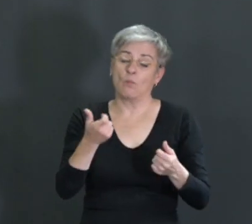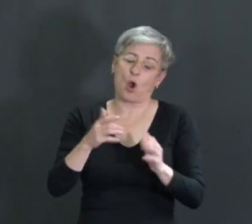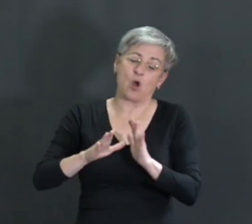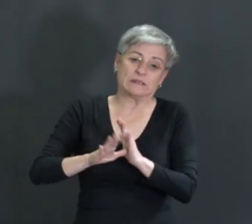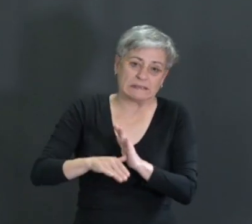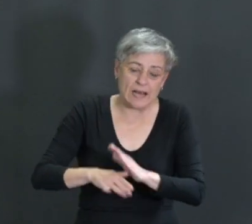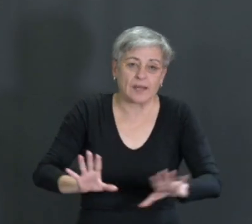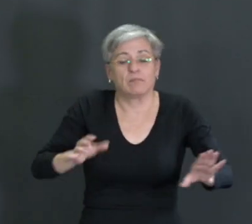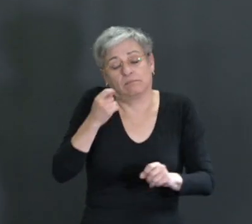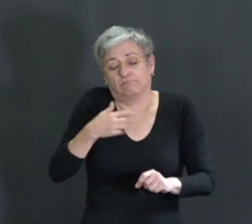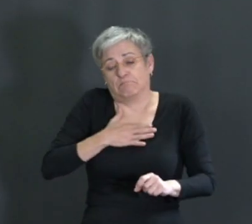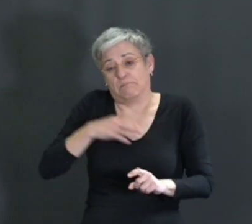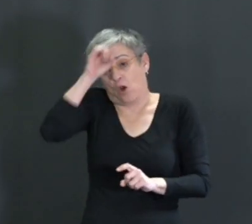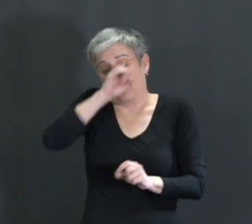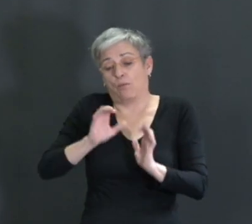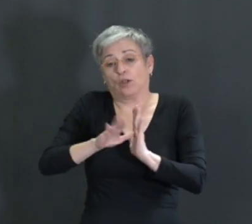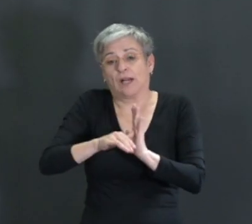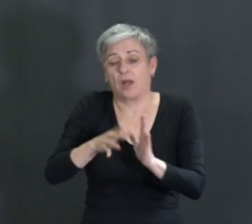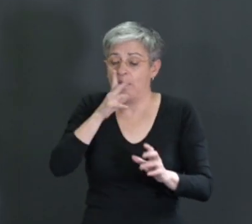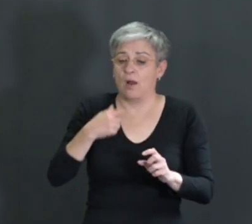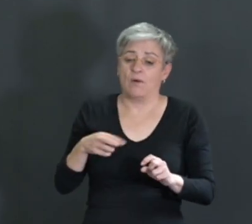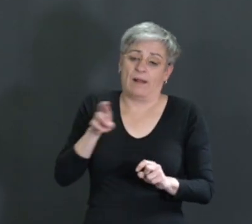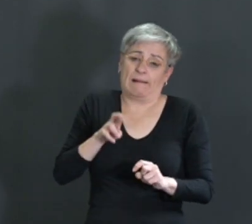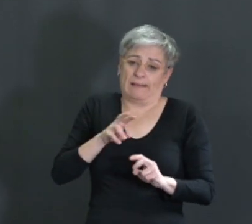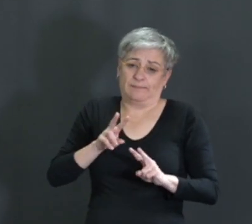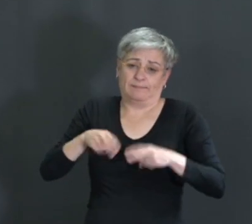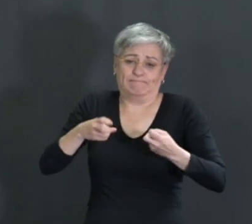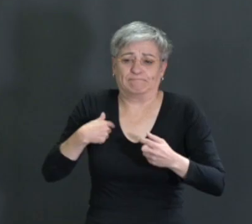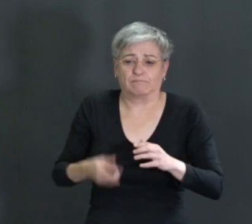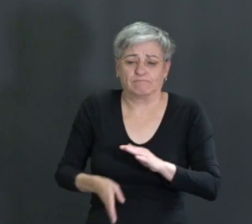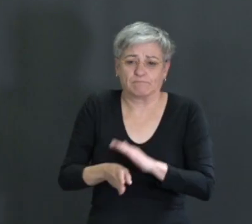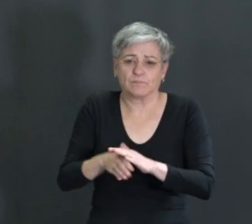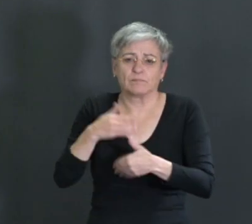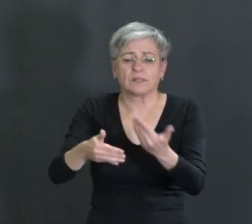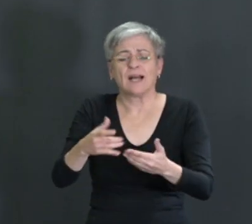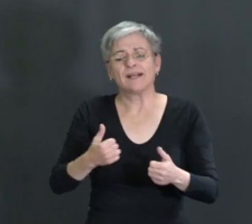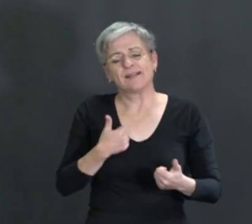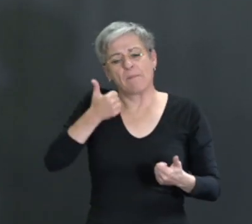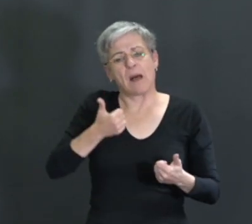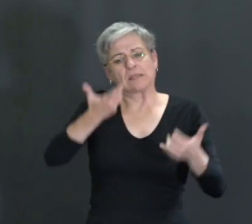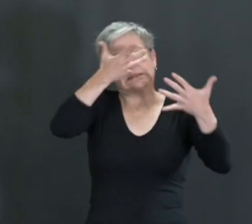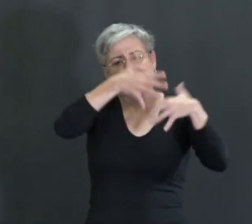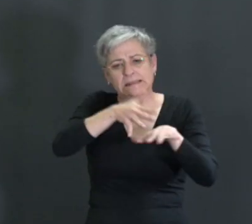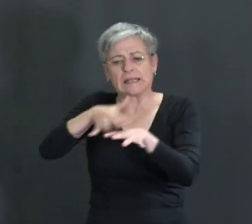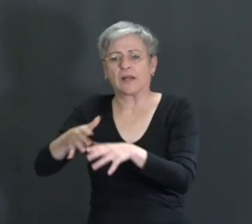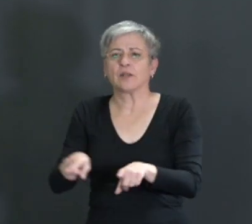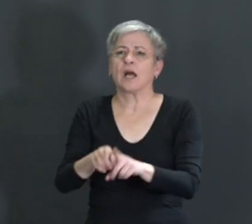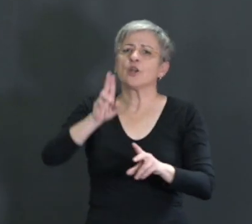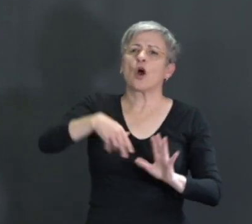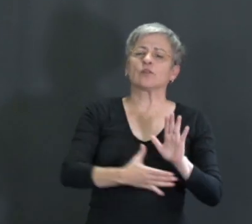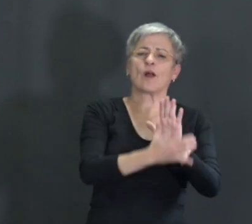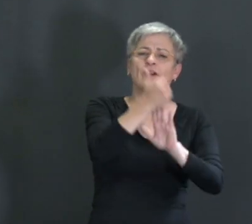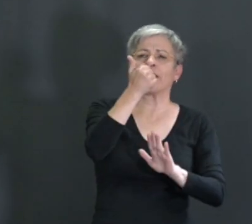tarde, pero bueno, estamos recuperando el camino y cada vez se está integrando más. Ya no hay unas federaciones